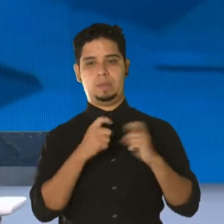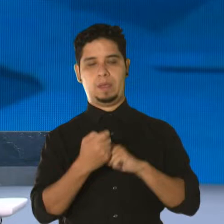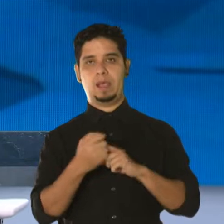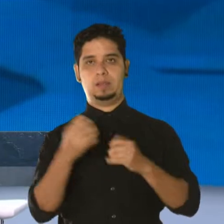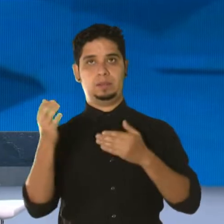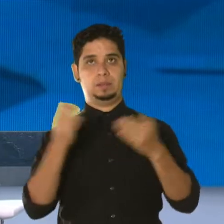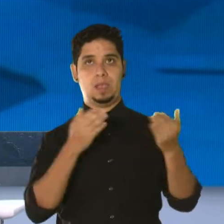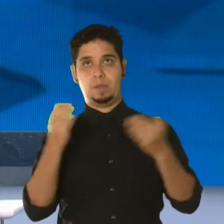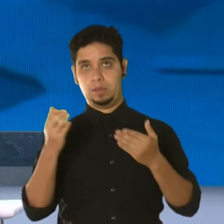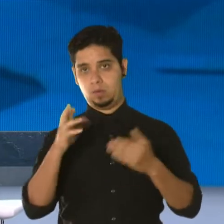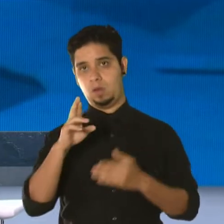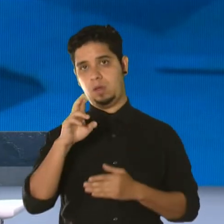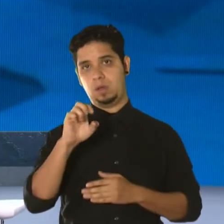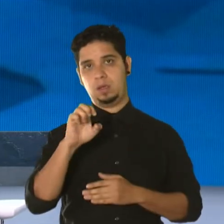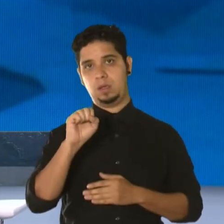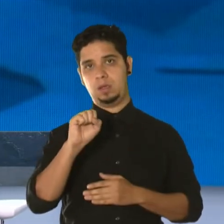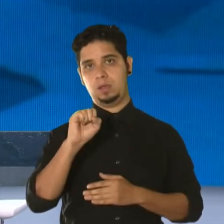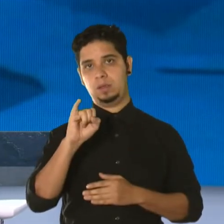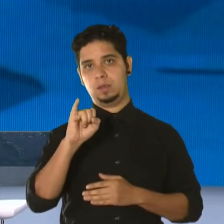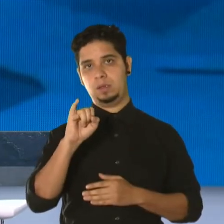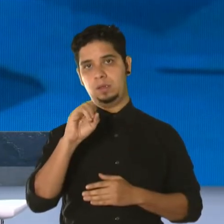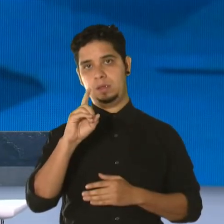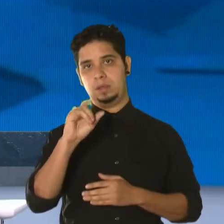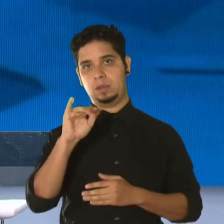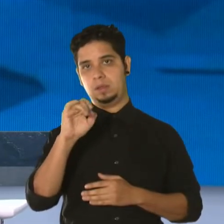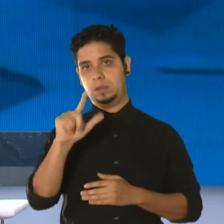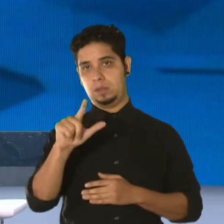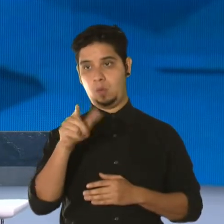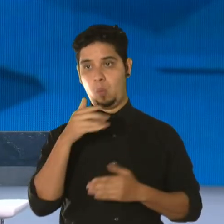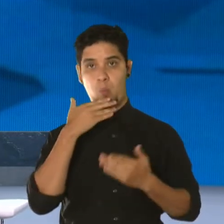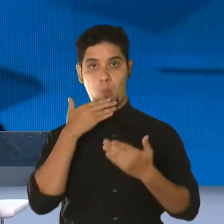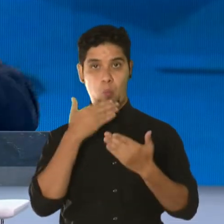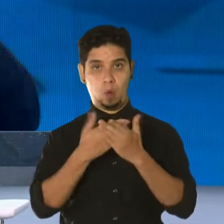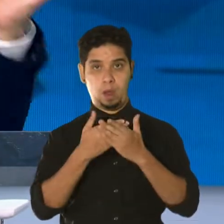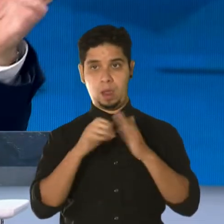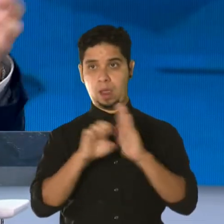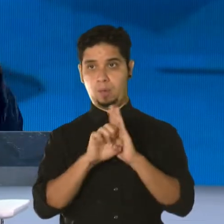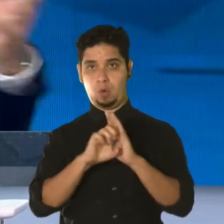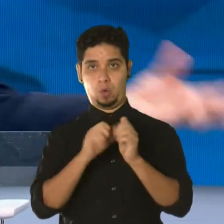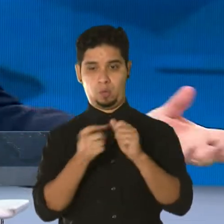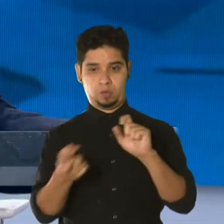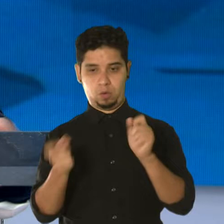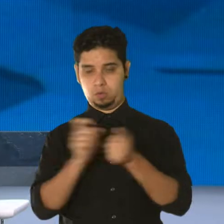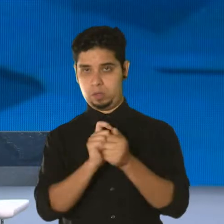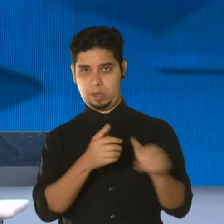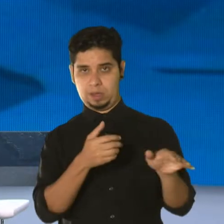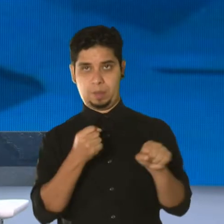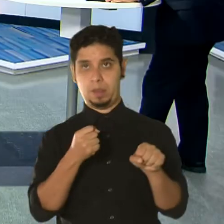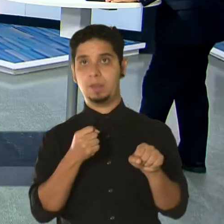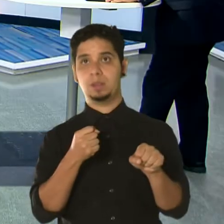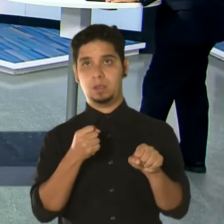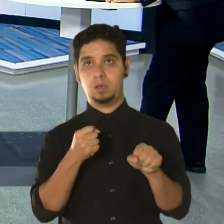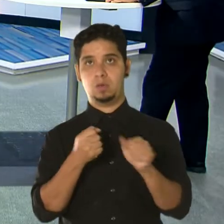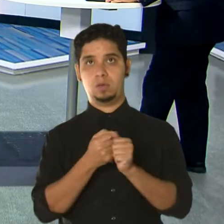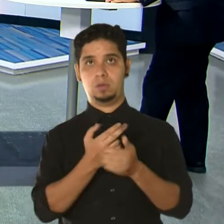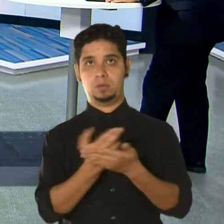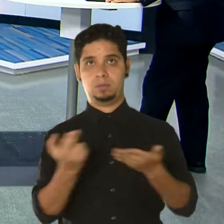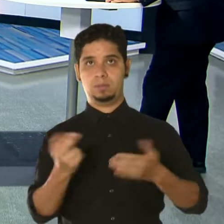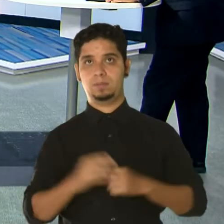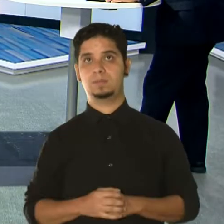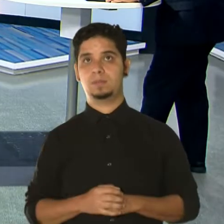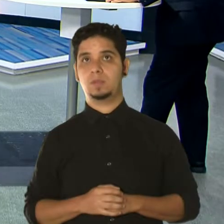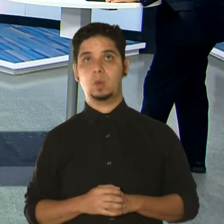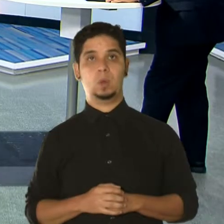servicios residencial. Así es. Que entonces ese es un buen ejemplo de cómo uno se reajusta rápidamente con esos recursos. Y perdón,